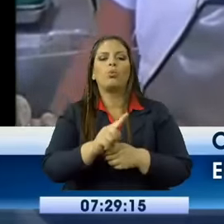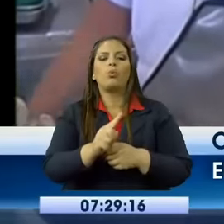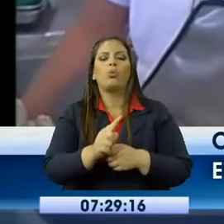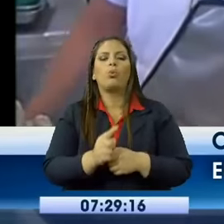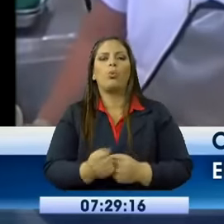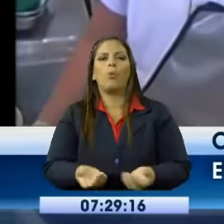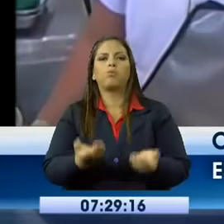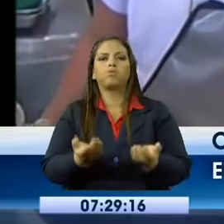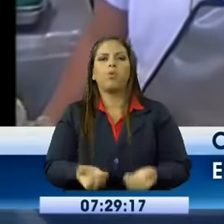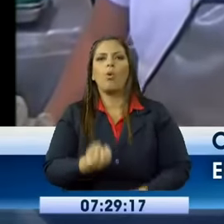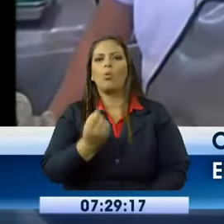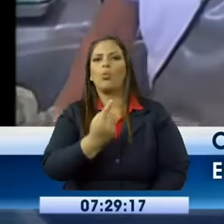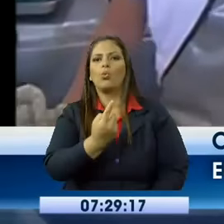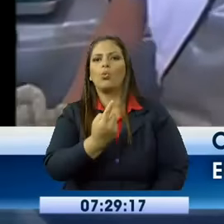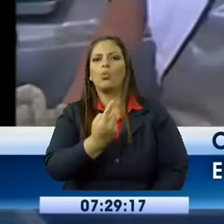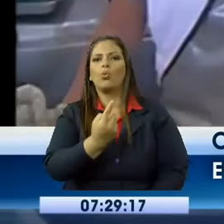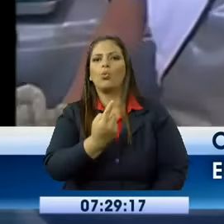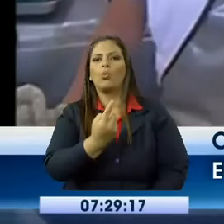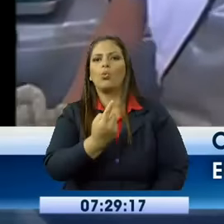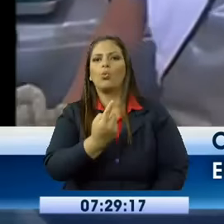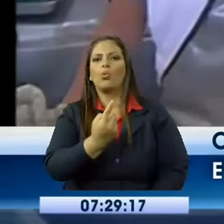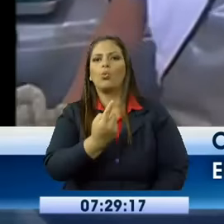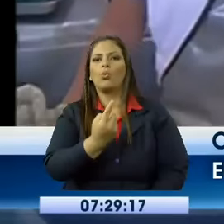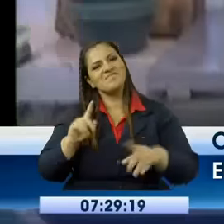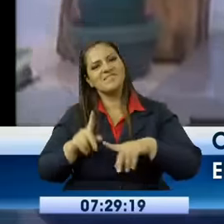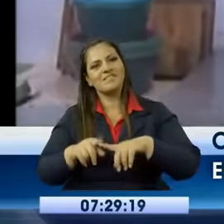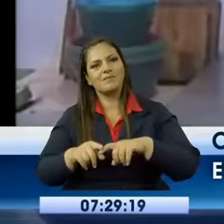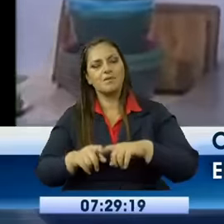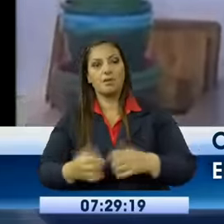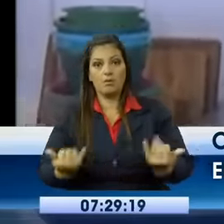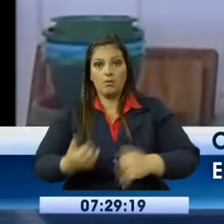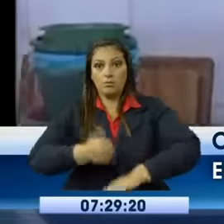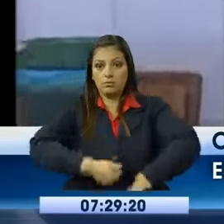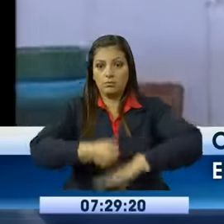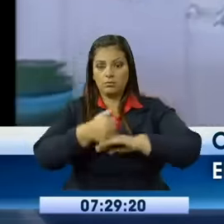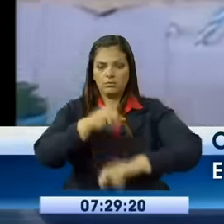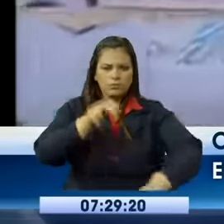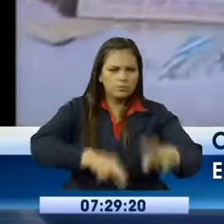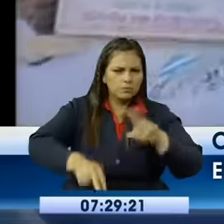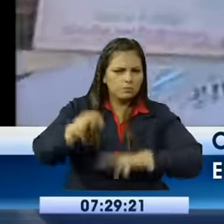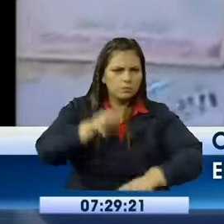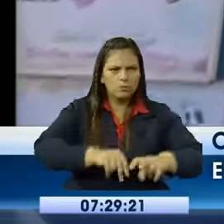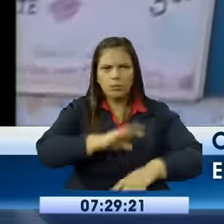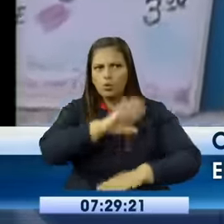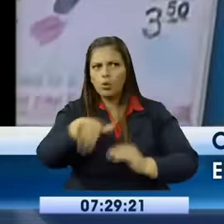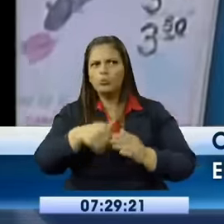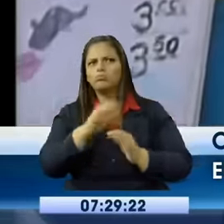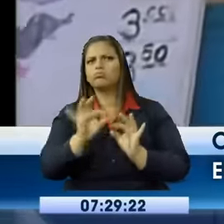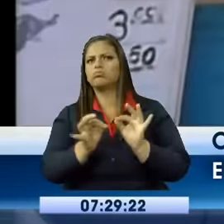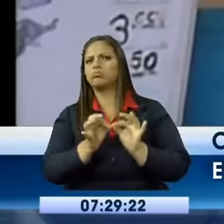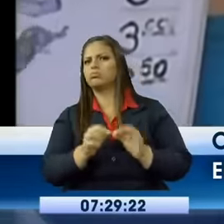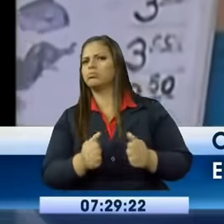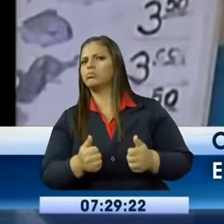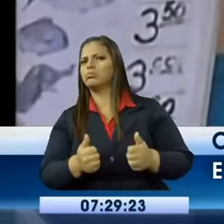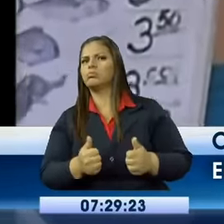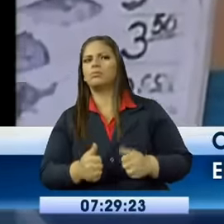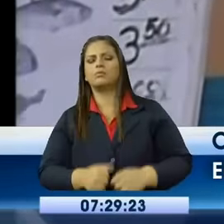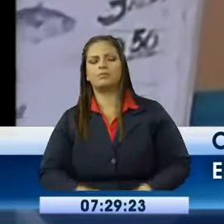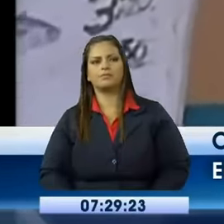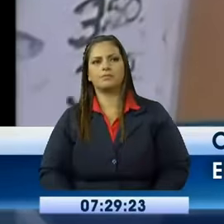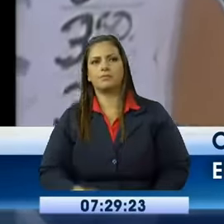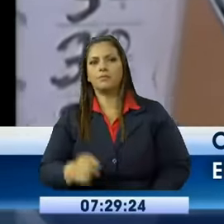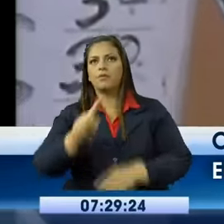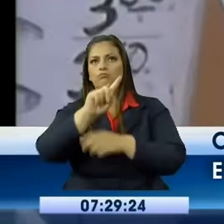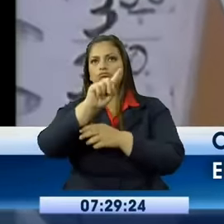operativos controlando que las balanzas no estén alteradas y que no pesen más de lo debido. ¿Cómo está su balanza? Hasta aquí, gracias a Dios, trabajo